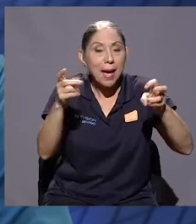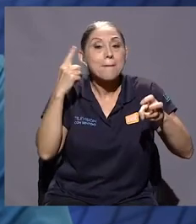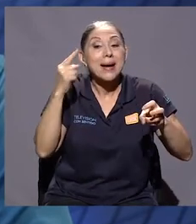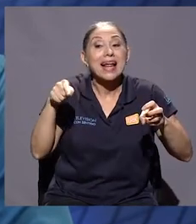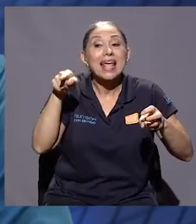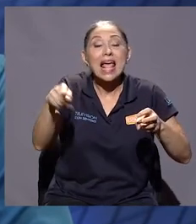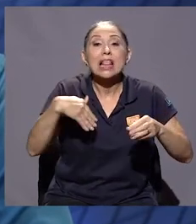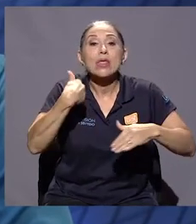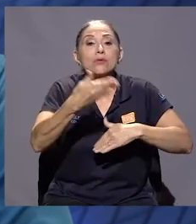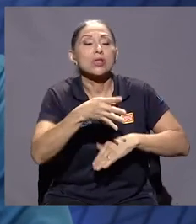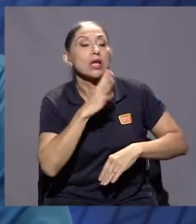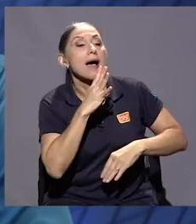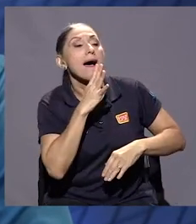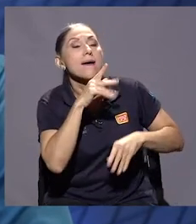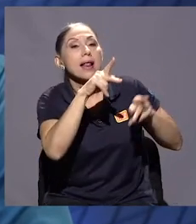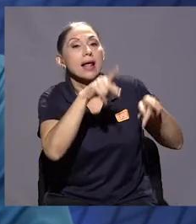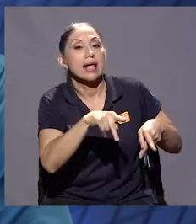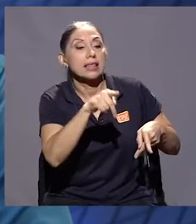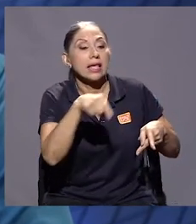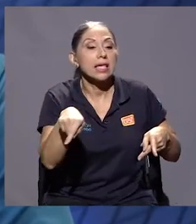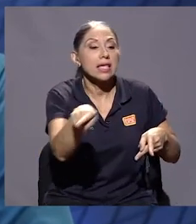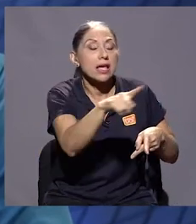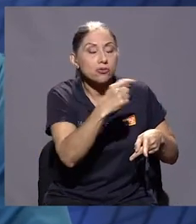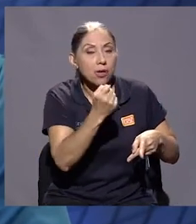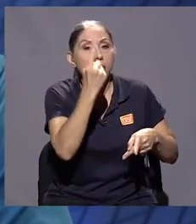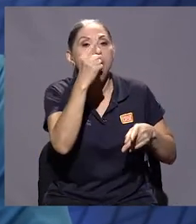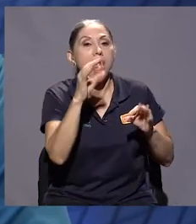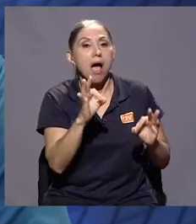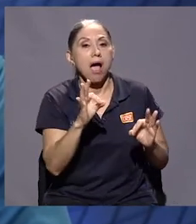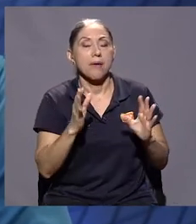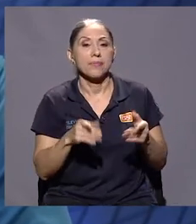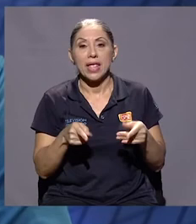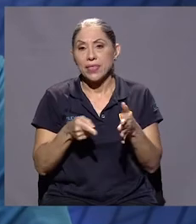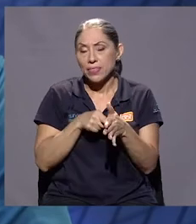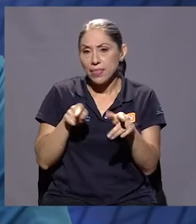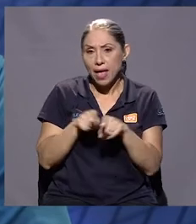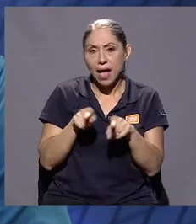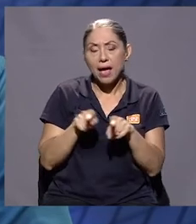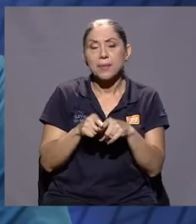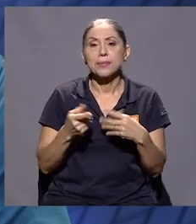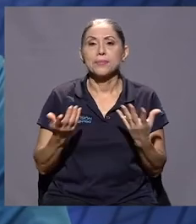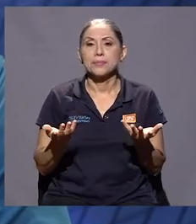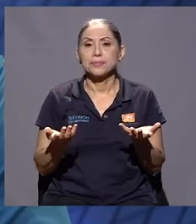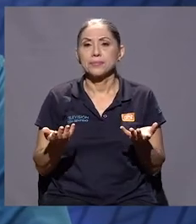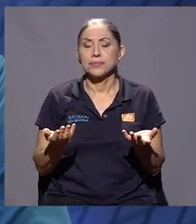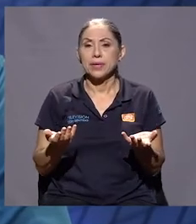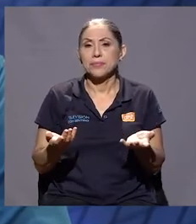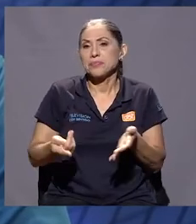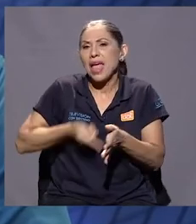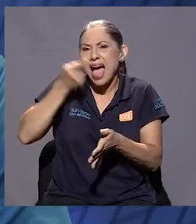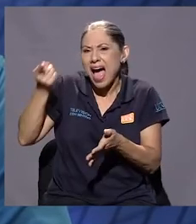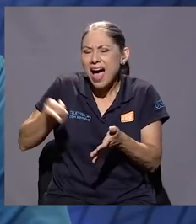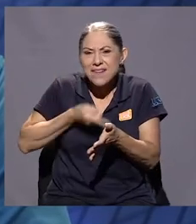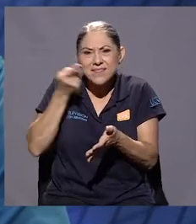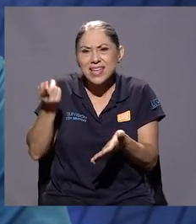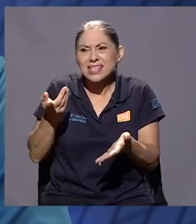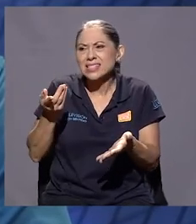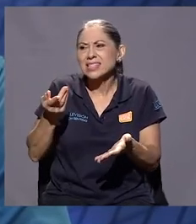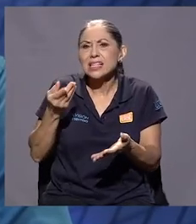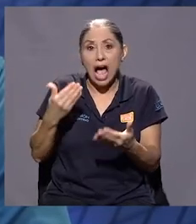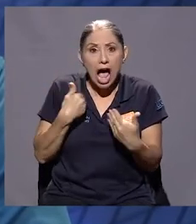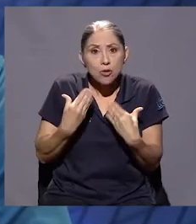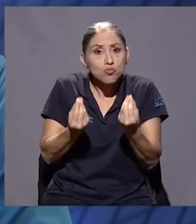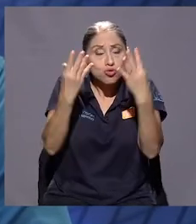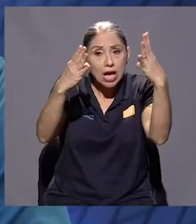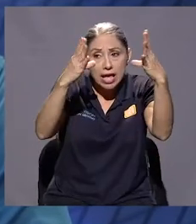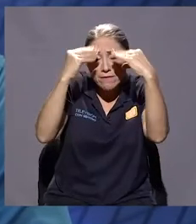también se parte también que algunos casos que conocimientos a veces queda mucho en la institución o